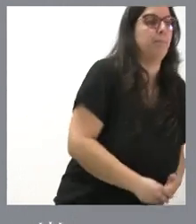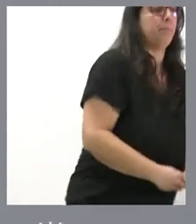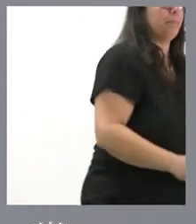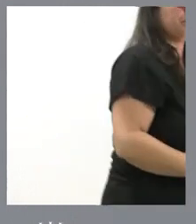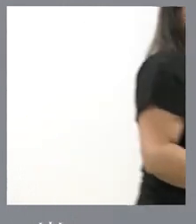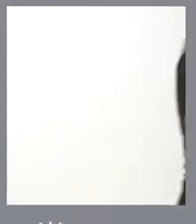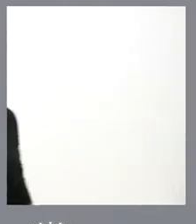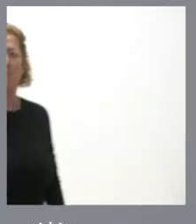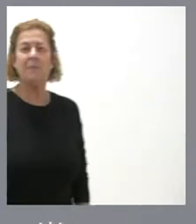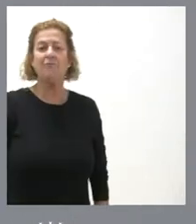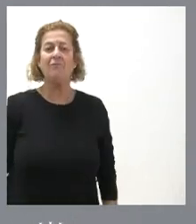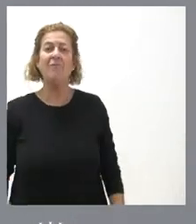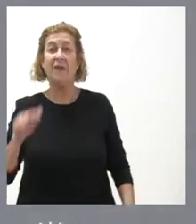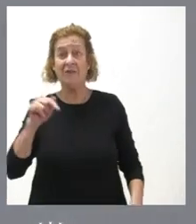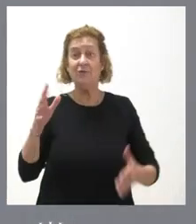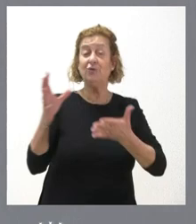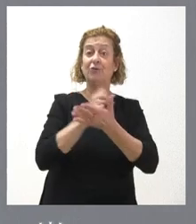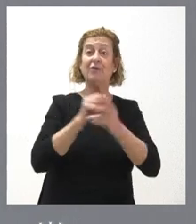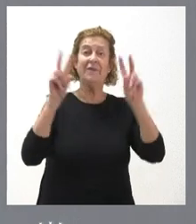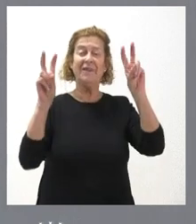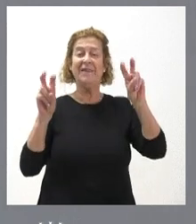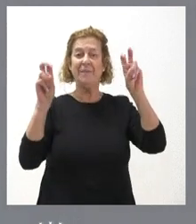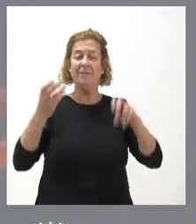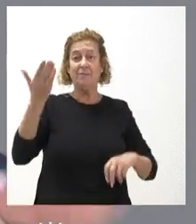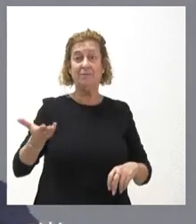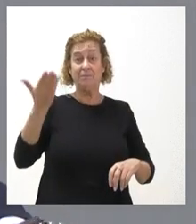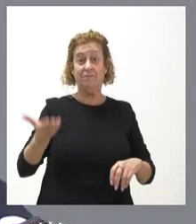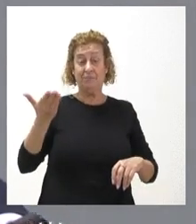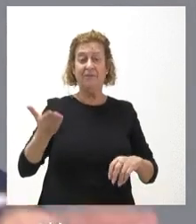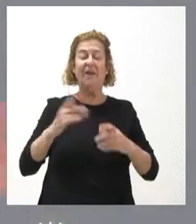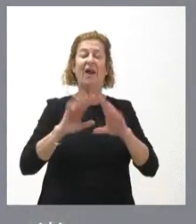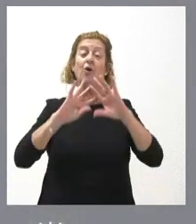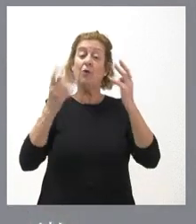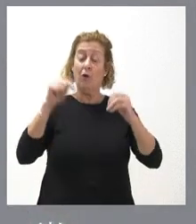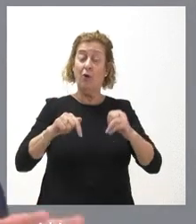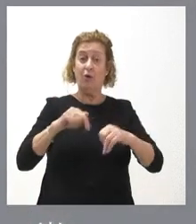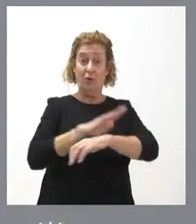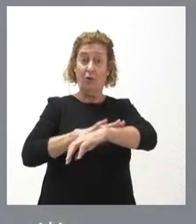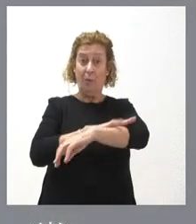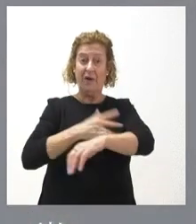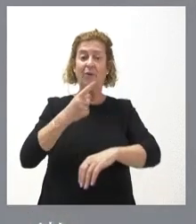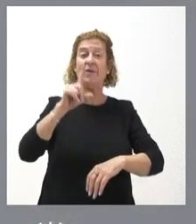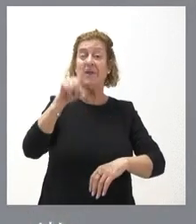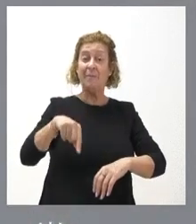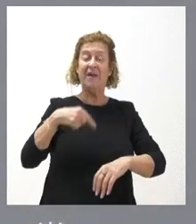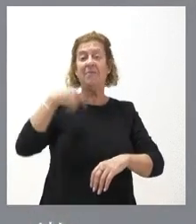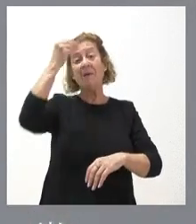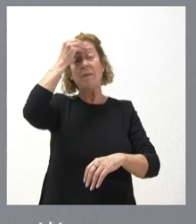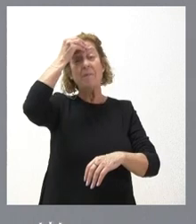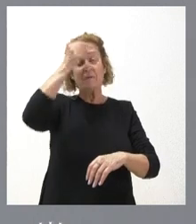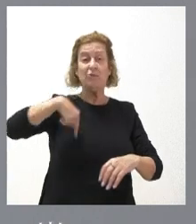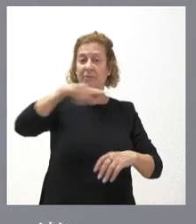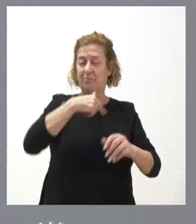toda España Esos son los asuntos fundamentales del Consejo de gobierno de hoy y también de lo que creemos que es nuestra